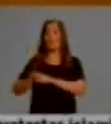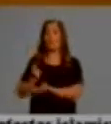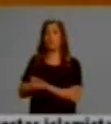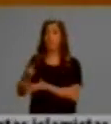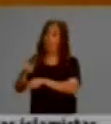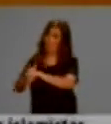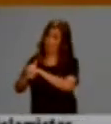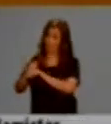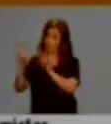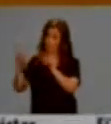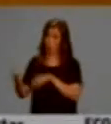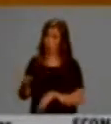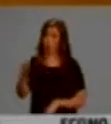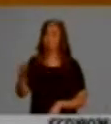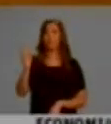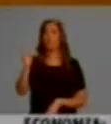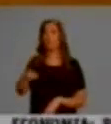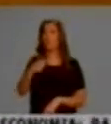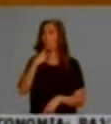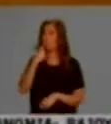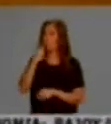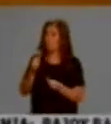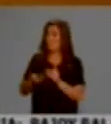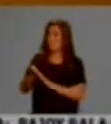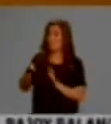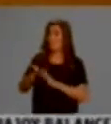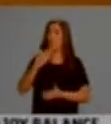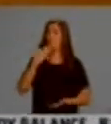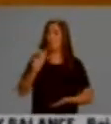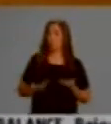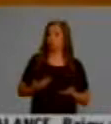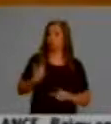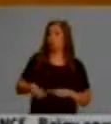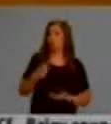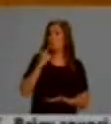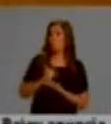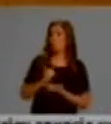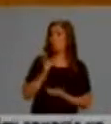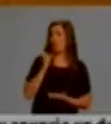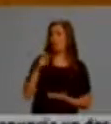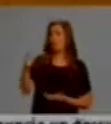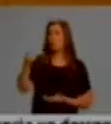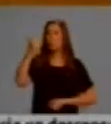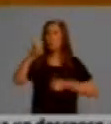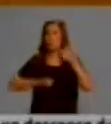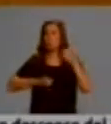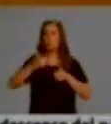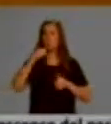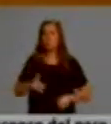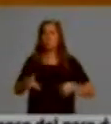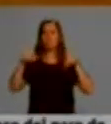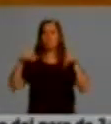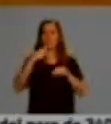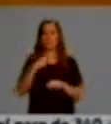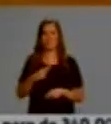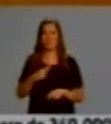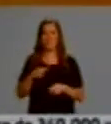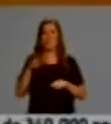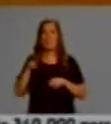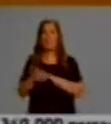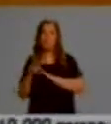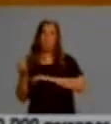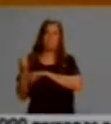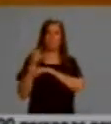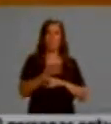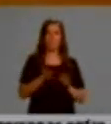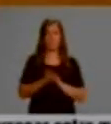y amigo y de los indicios que obran en poder de la justicia, ustedes habrían competido electoralmente con muchos más recursos y